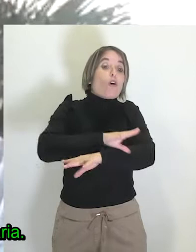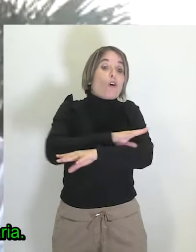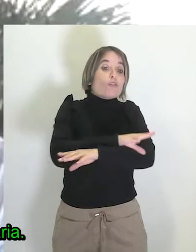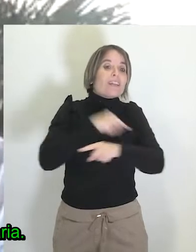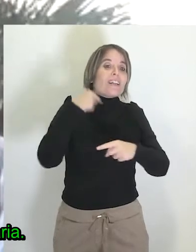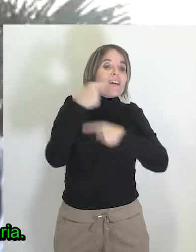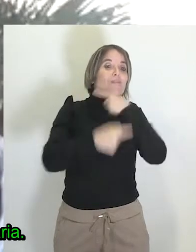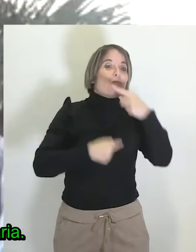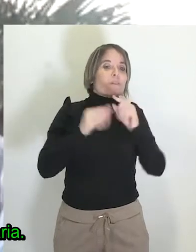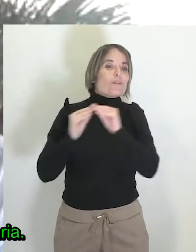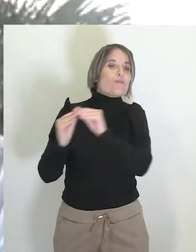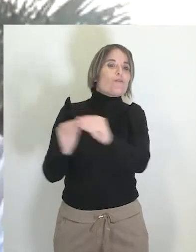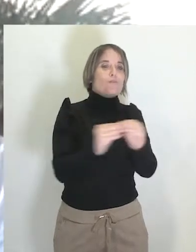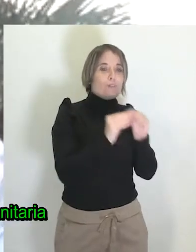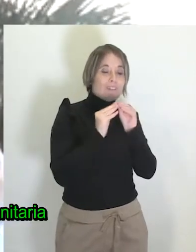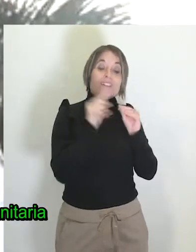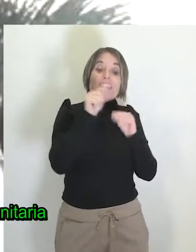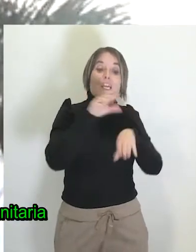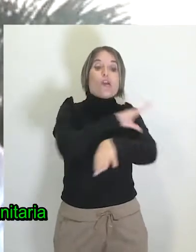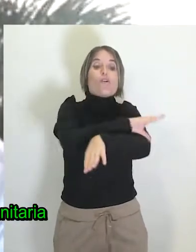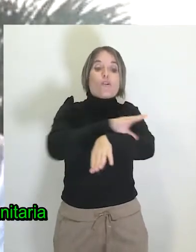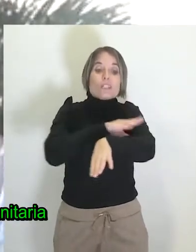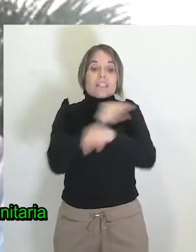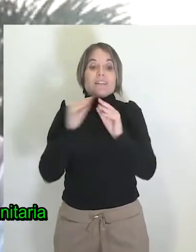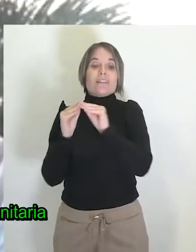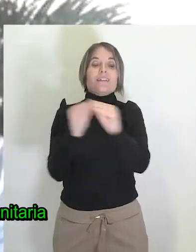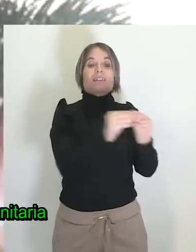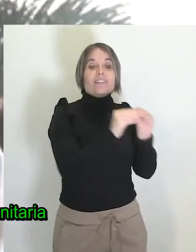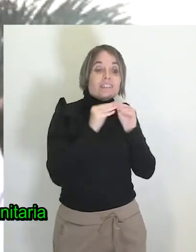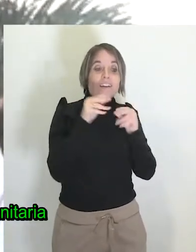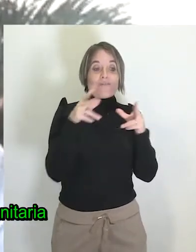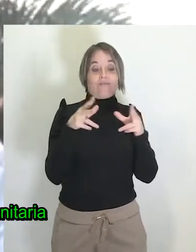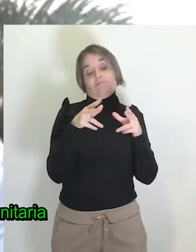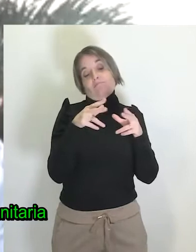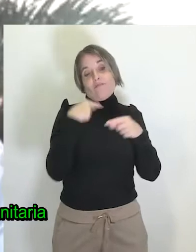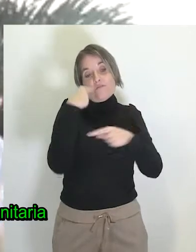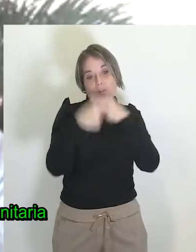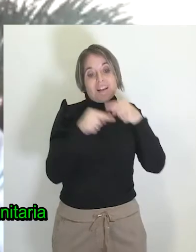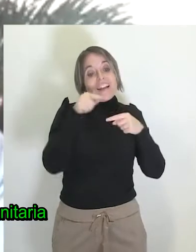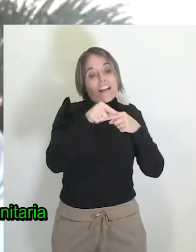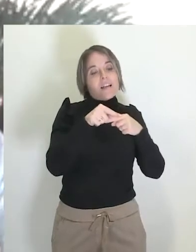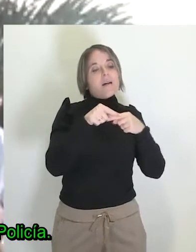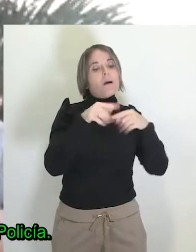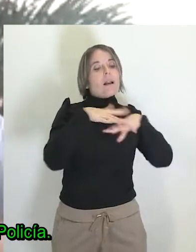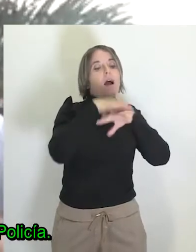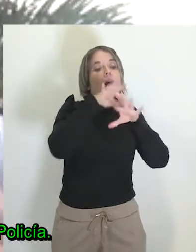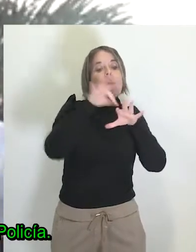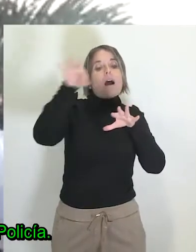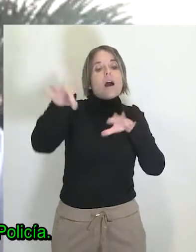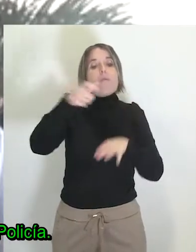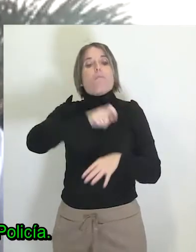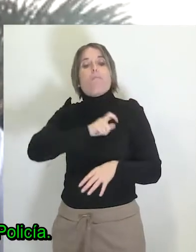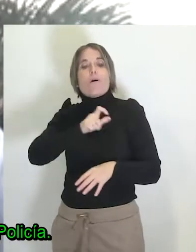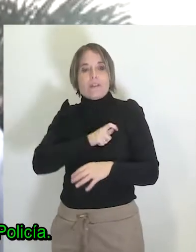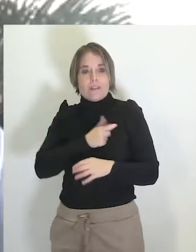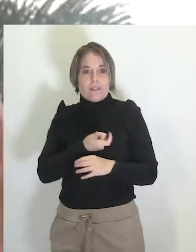Consejería Familiar Comunitaria. Y esa consejería familiar comunitaria era la que iba a ser el filtro para que los casos pasaran a